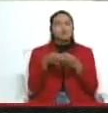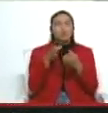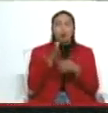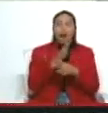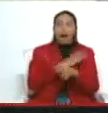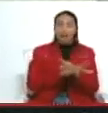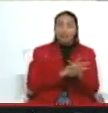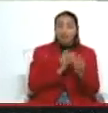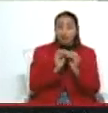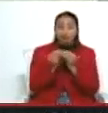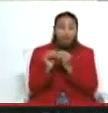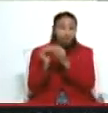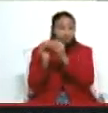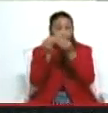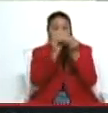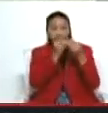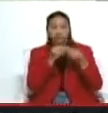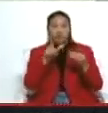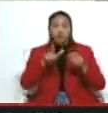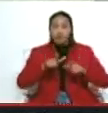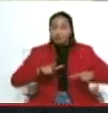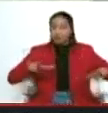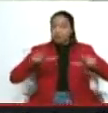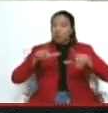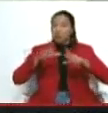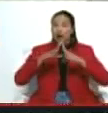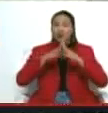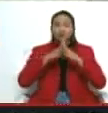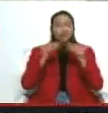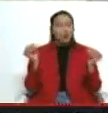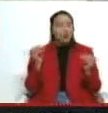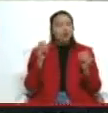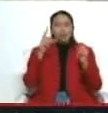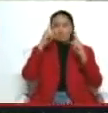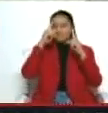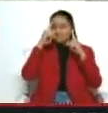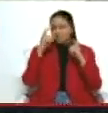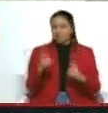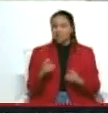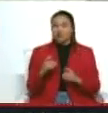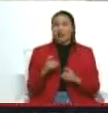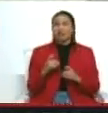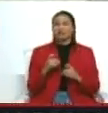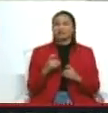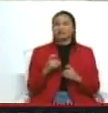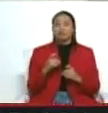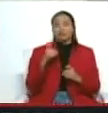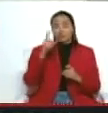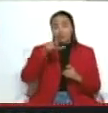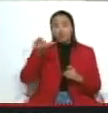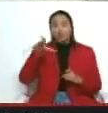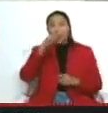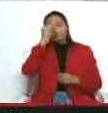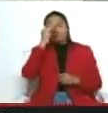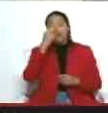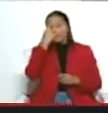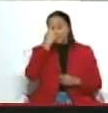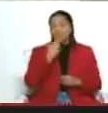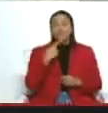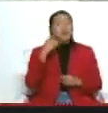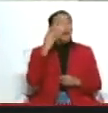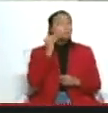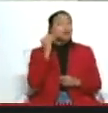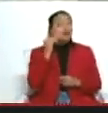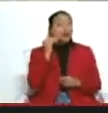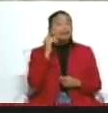y de logística maravilloso, muy profesional, con una formación tremenda en artes escénicas,